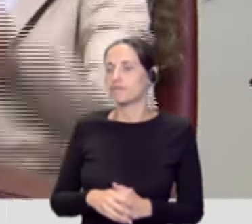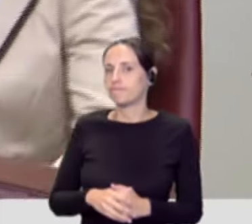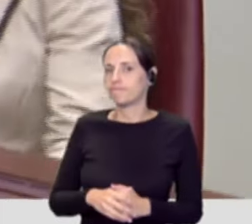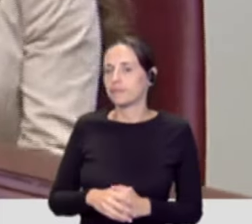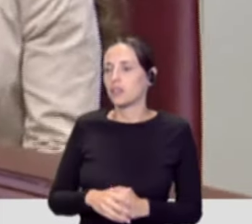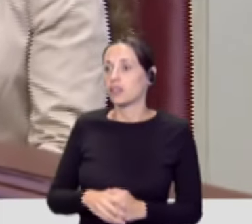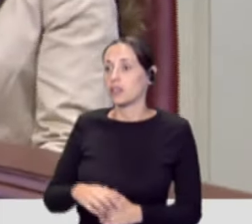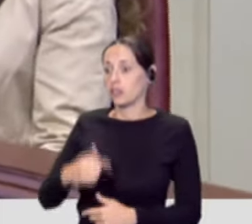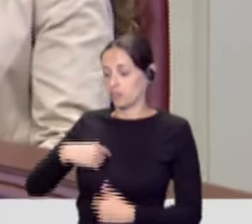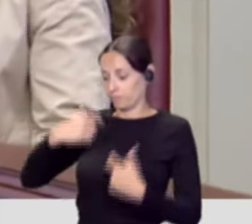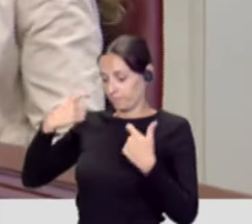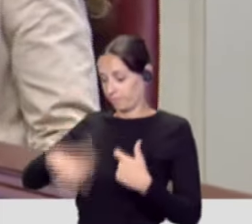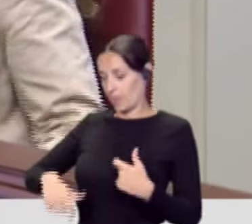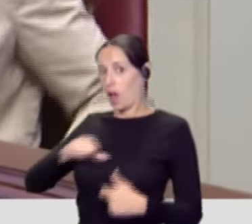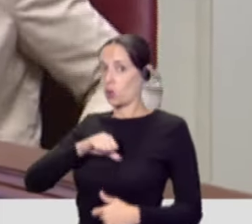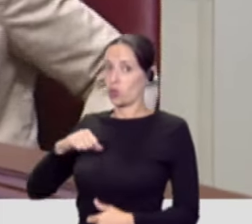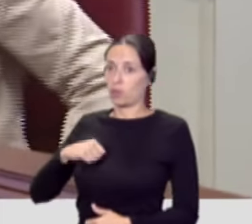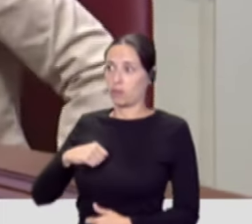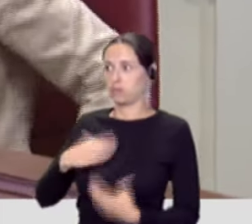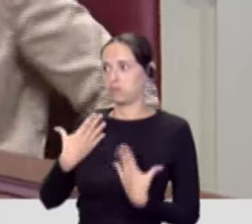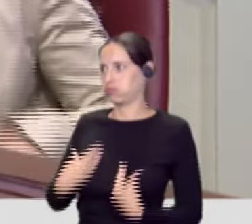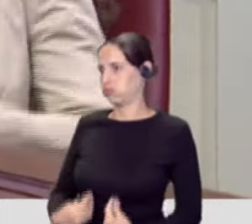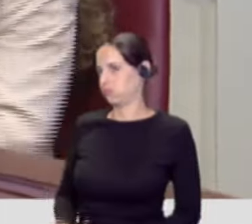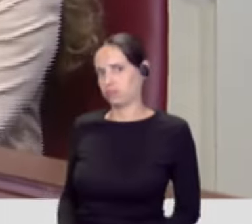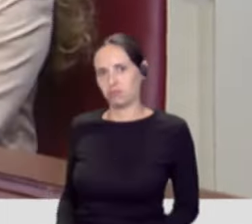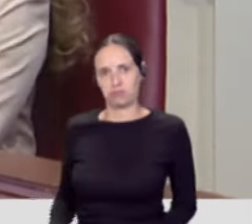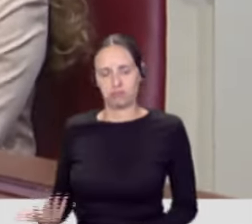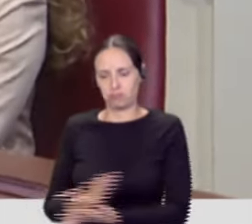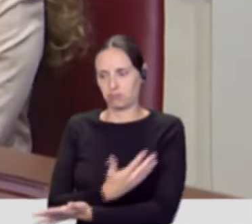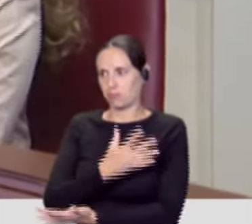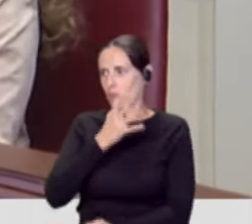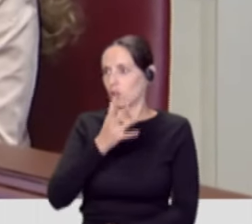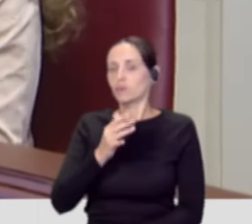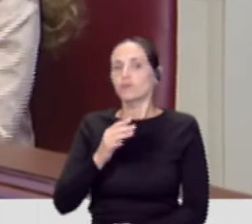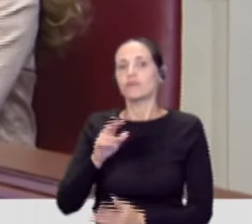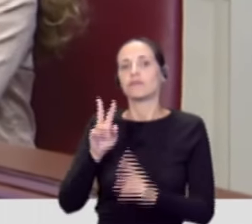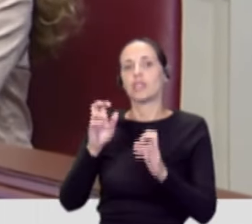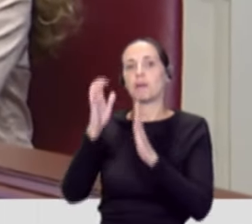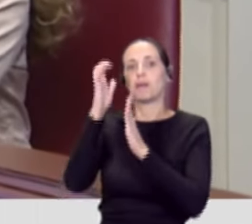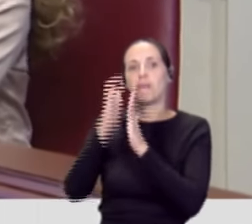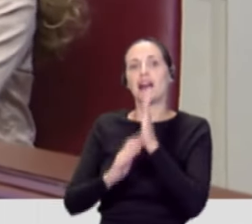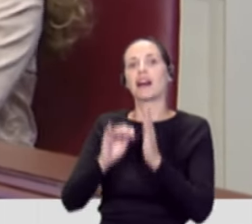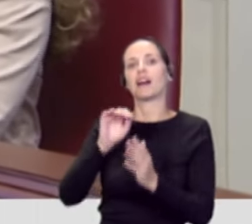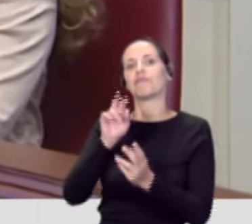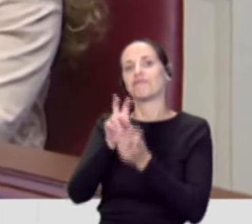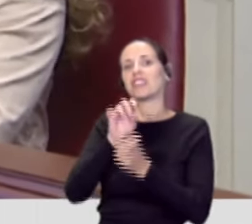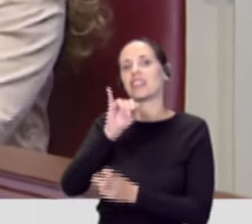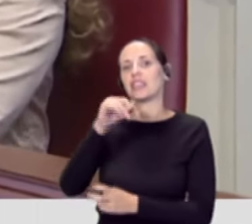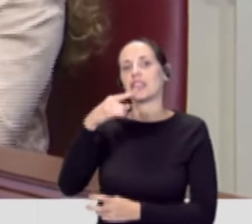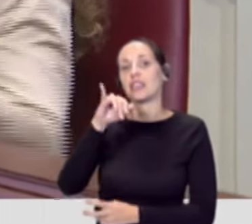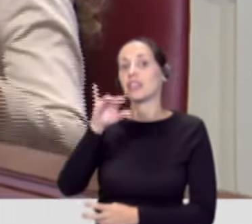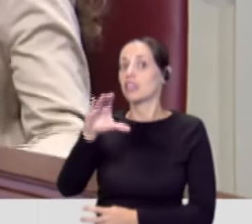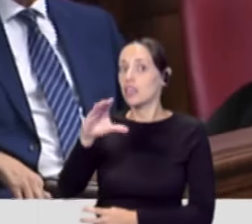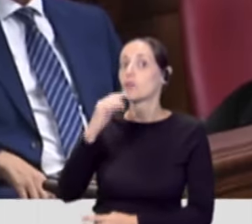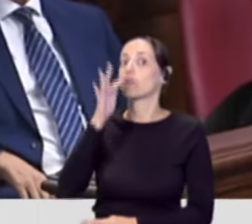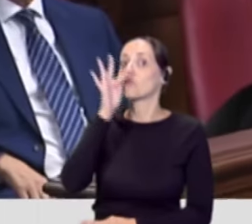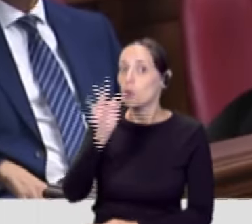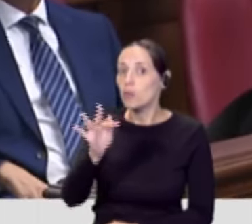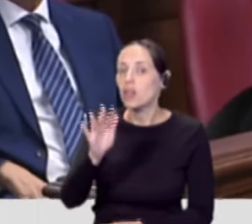siendo autónoma, algo decepcionada por la falta de esa rebaja del IGI tan prometida y no recogida en unos presupuestos para el